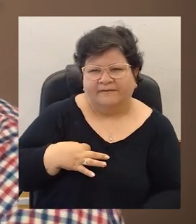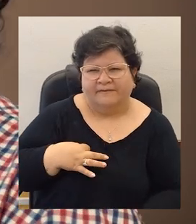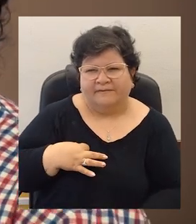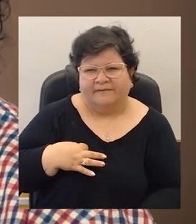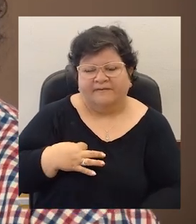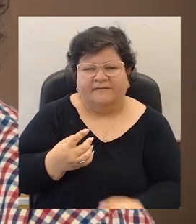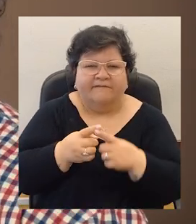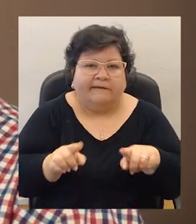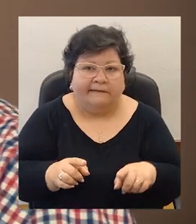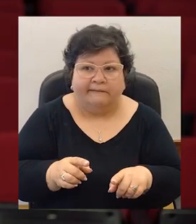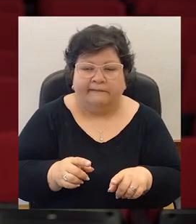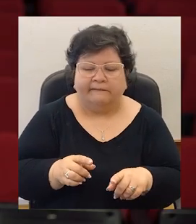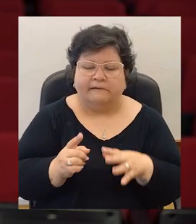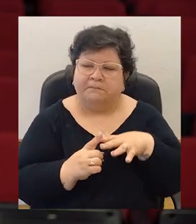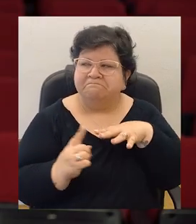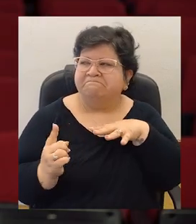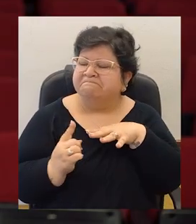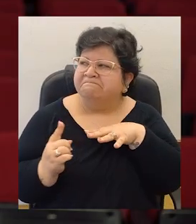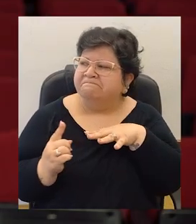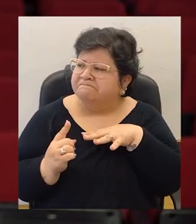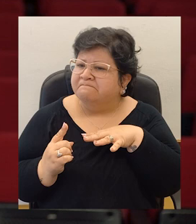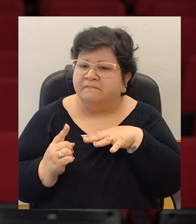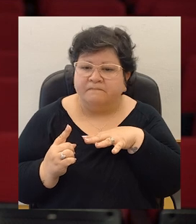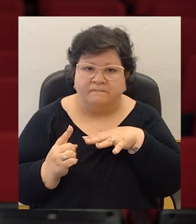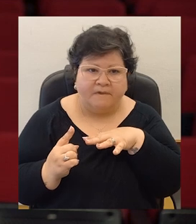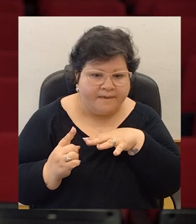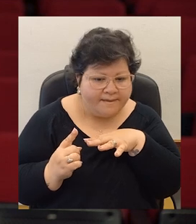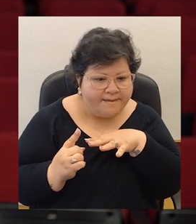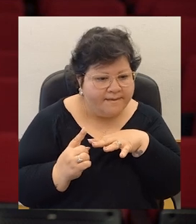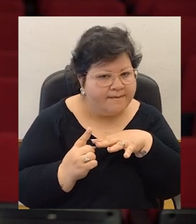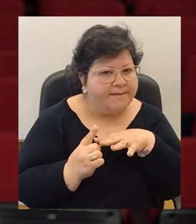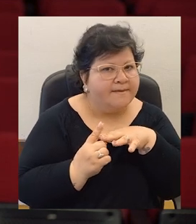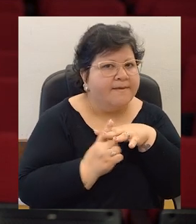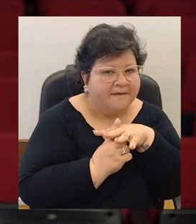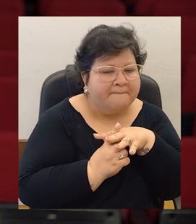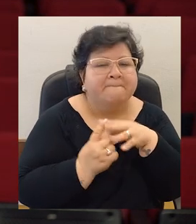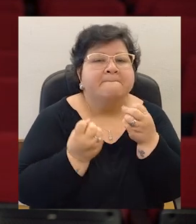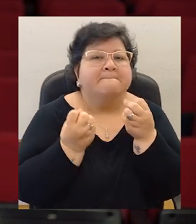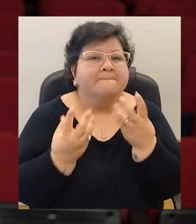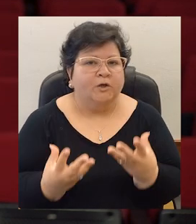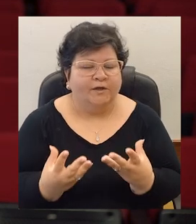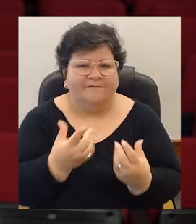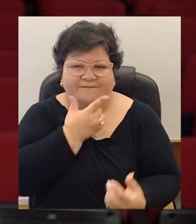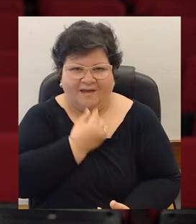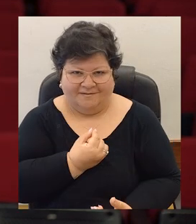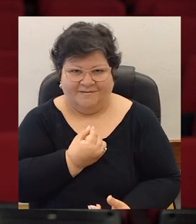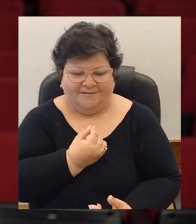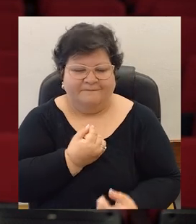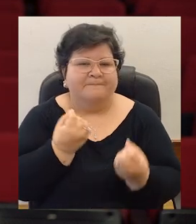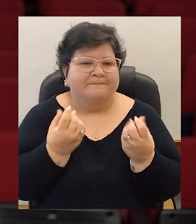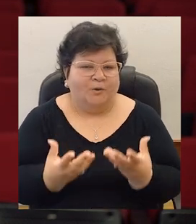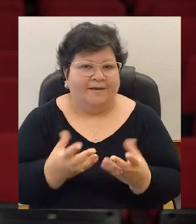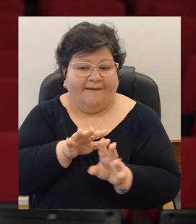de repente aislados aisladas que encuentran grupos de pares de referencia con mucha más facilidad gracias a